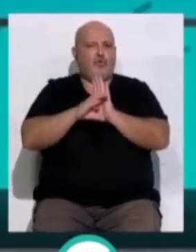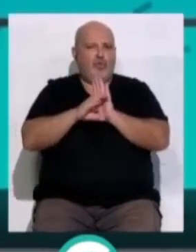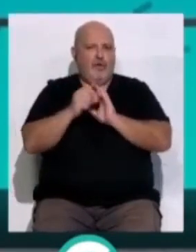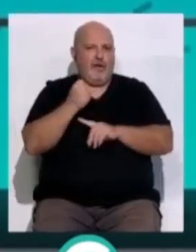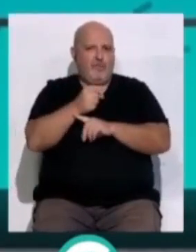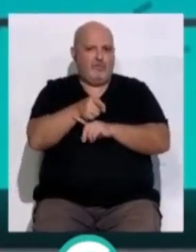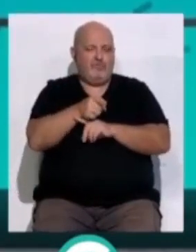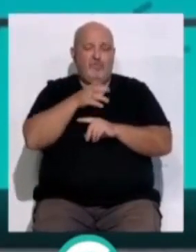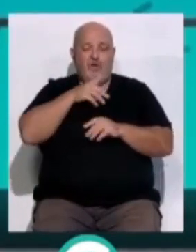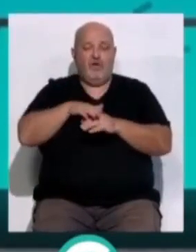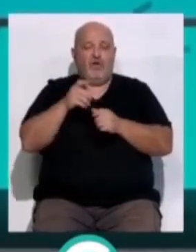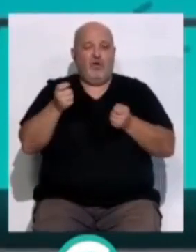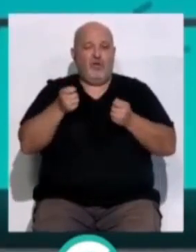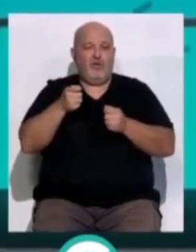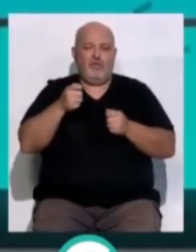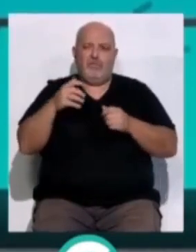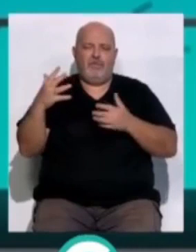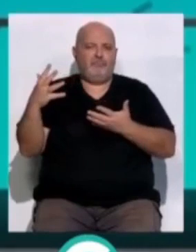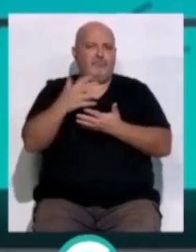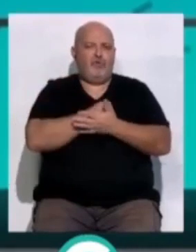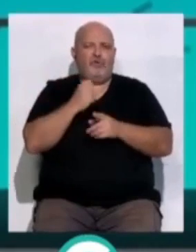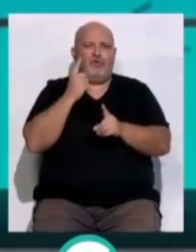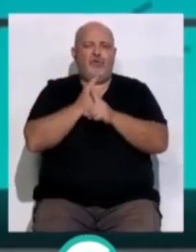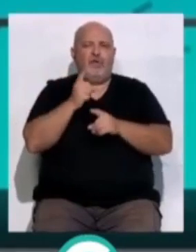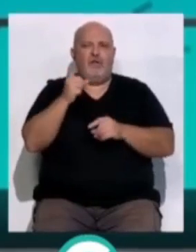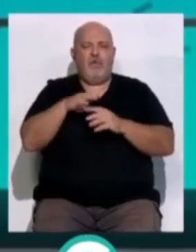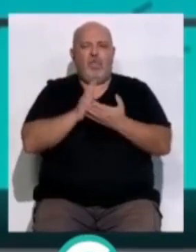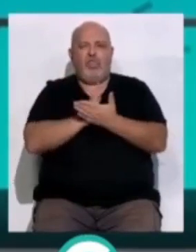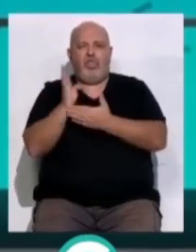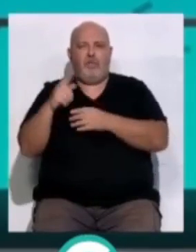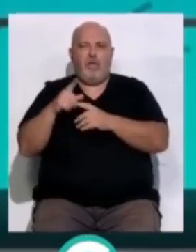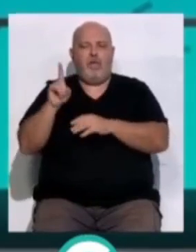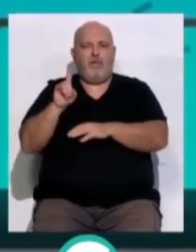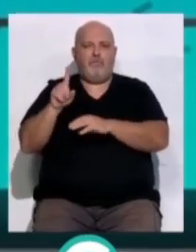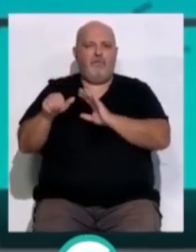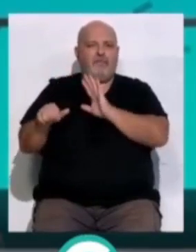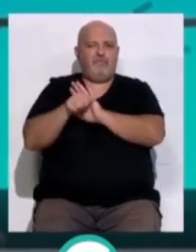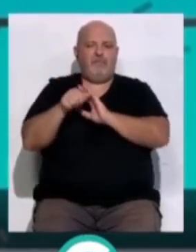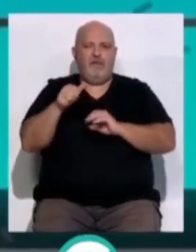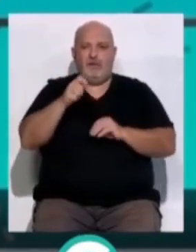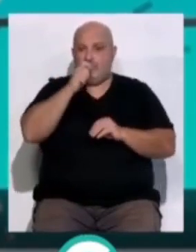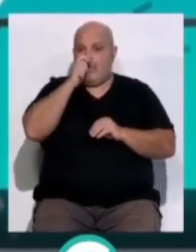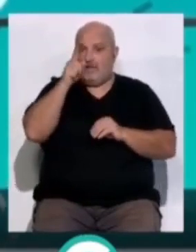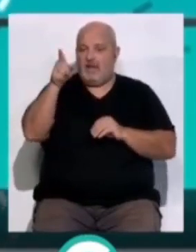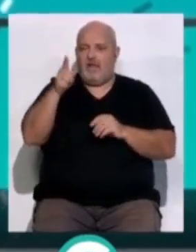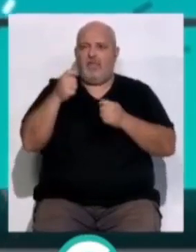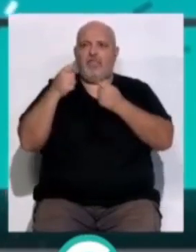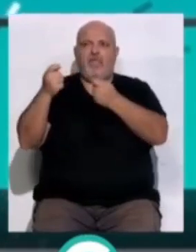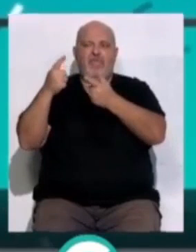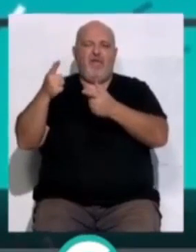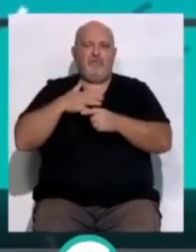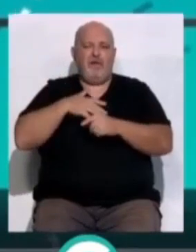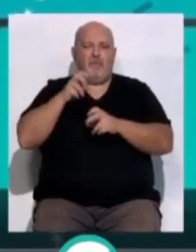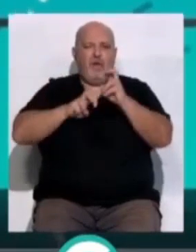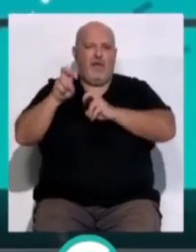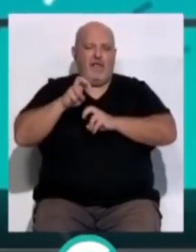el coordinador provincial, hay que movilizarse frente a la deriva y los chantajes independentistas que el líder socialista Pedro Sánchez